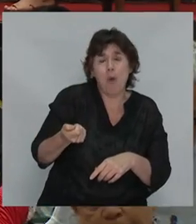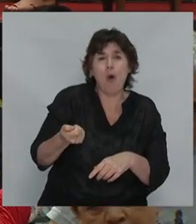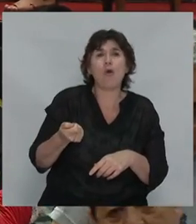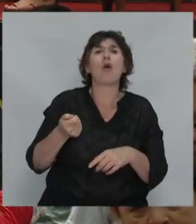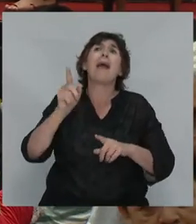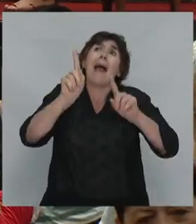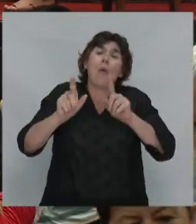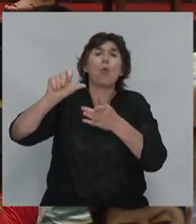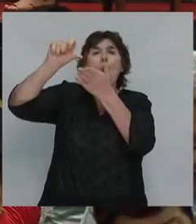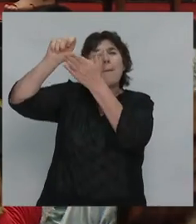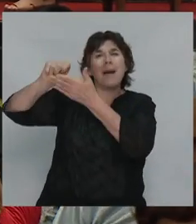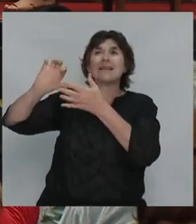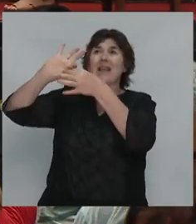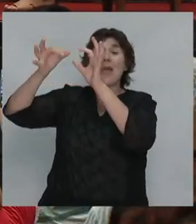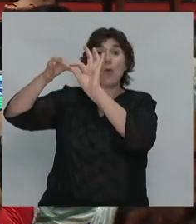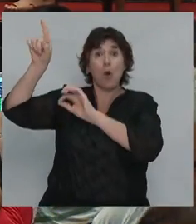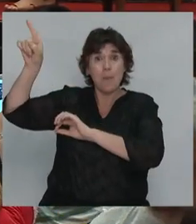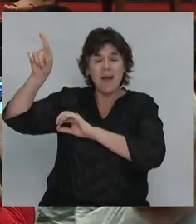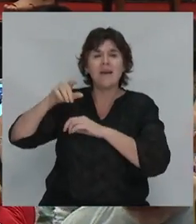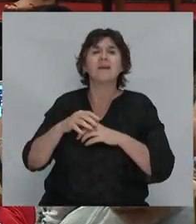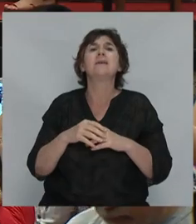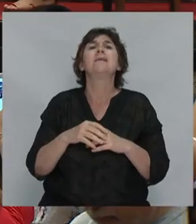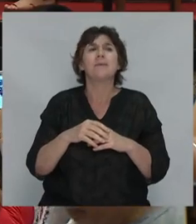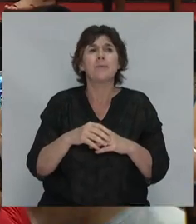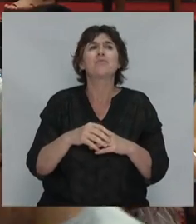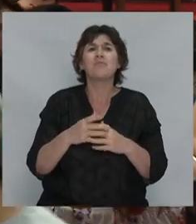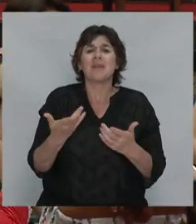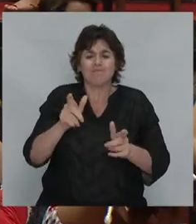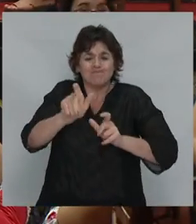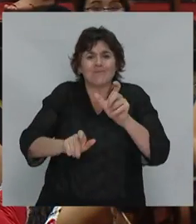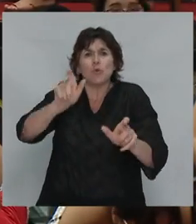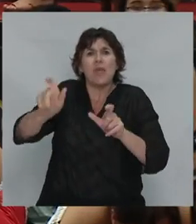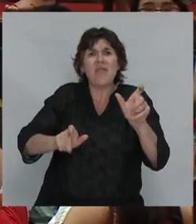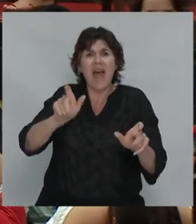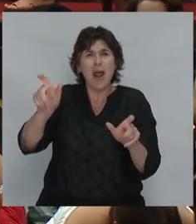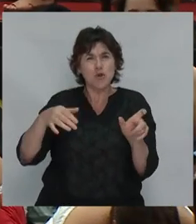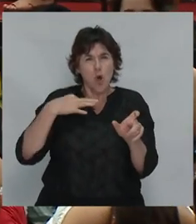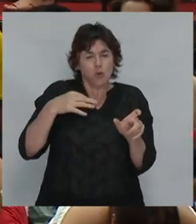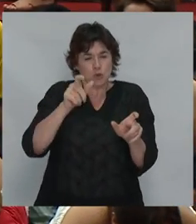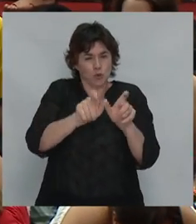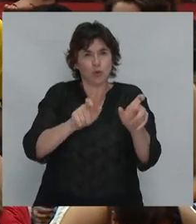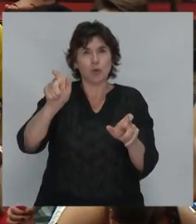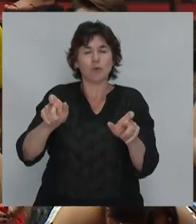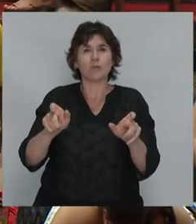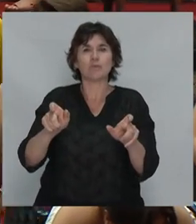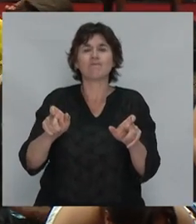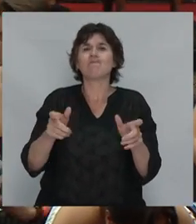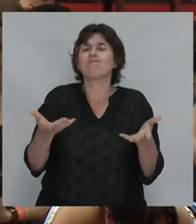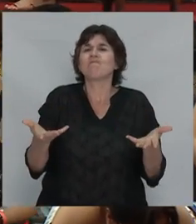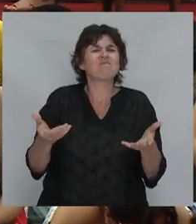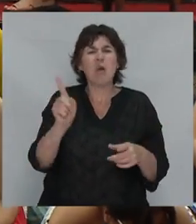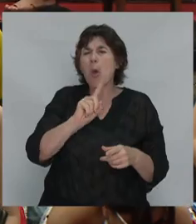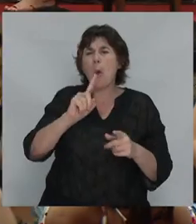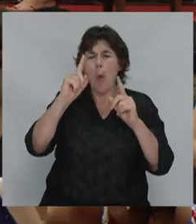pasando en algunos países europeos donde los ciudadanos finalmente no